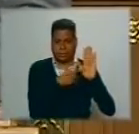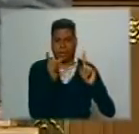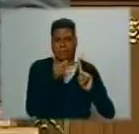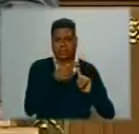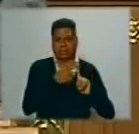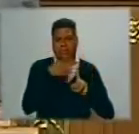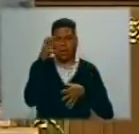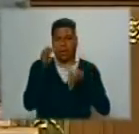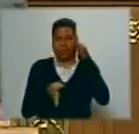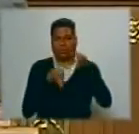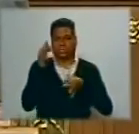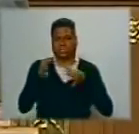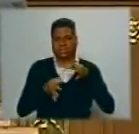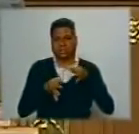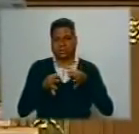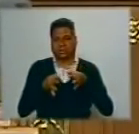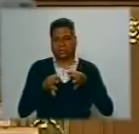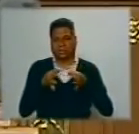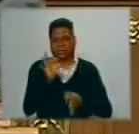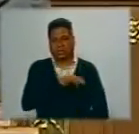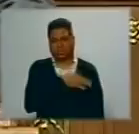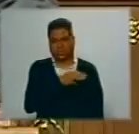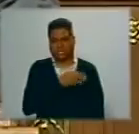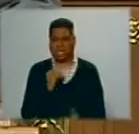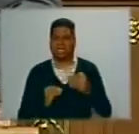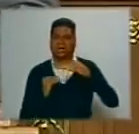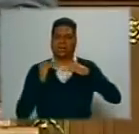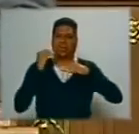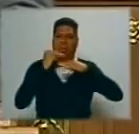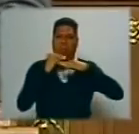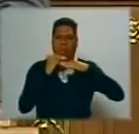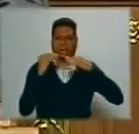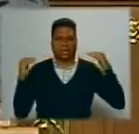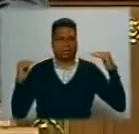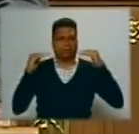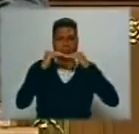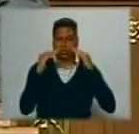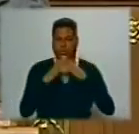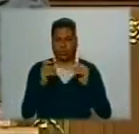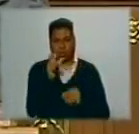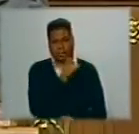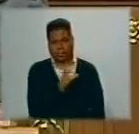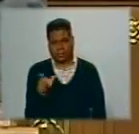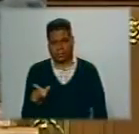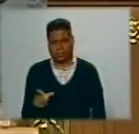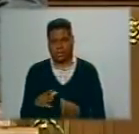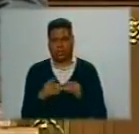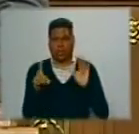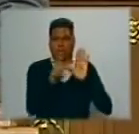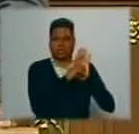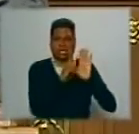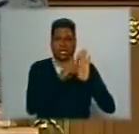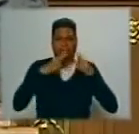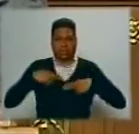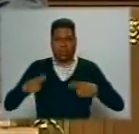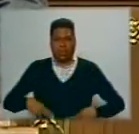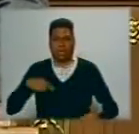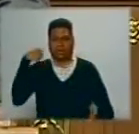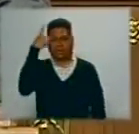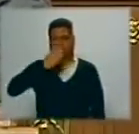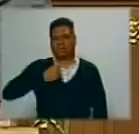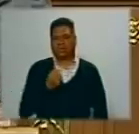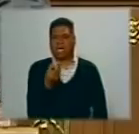de justicia social, igualdad, preeminencia de los derechos humanos, seguridad y